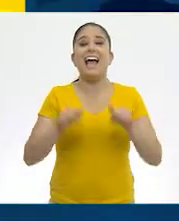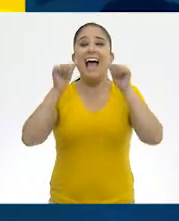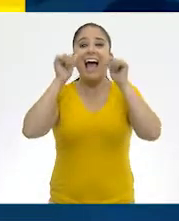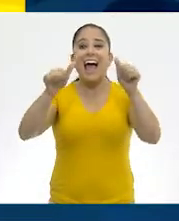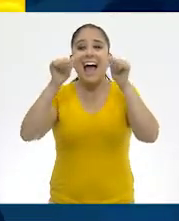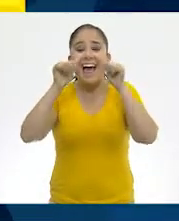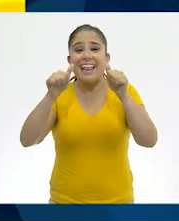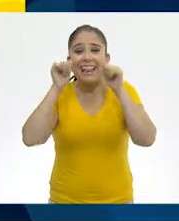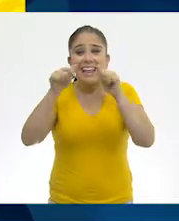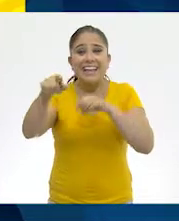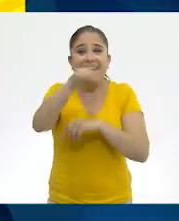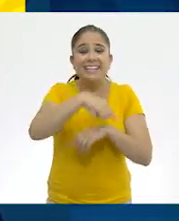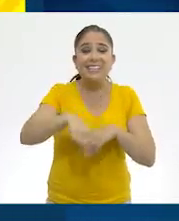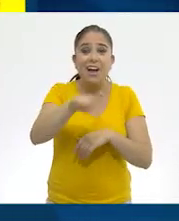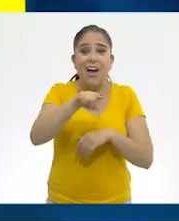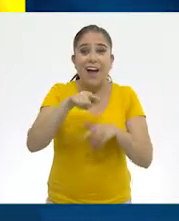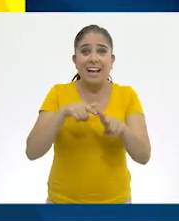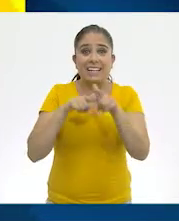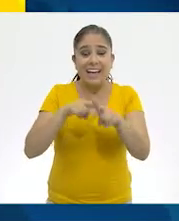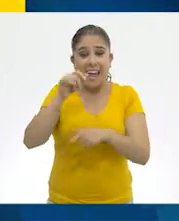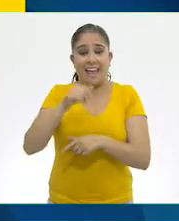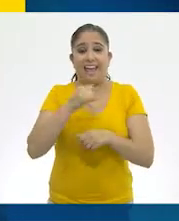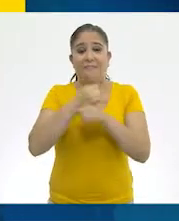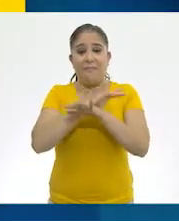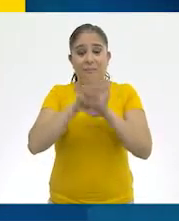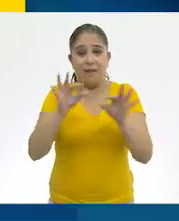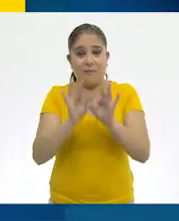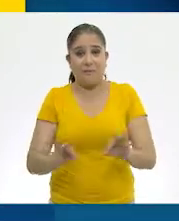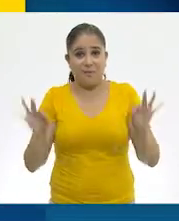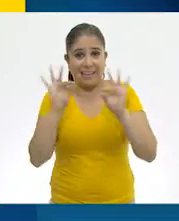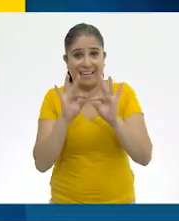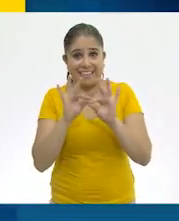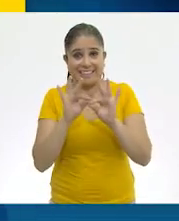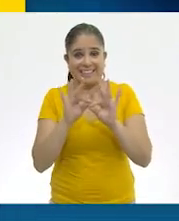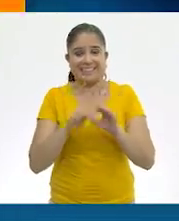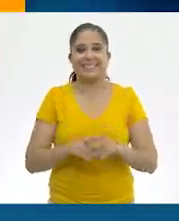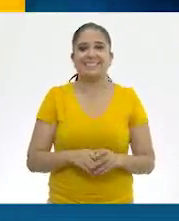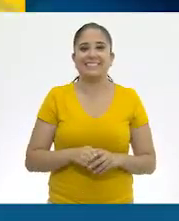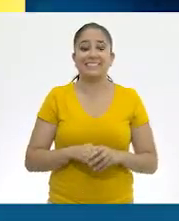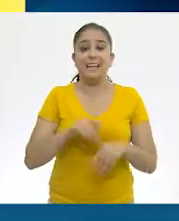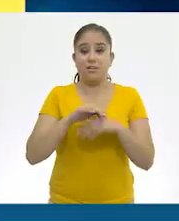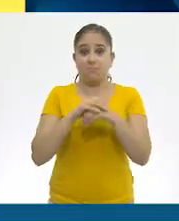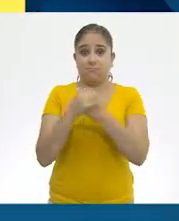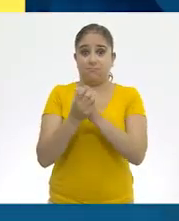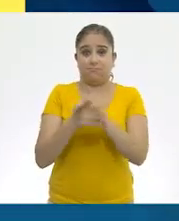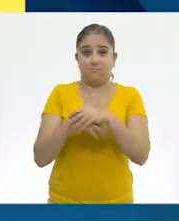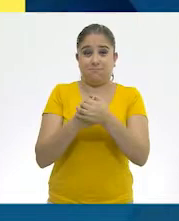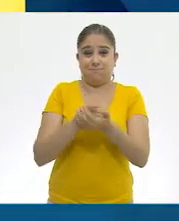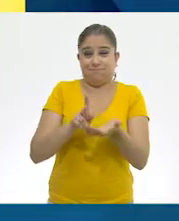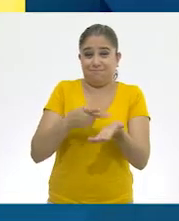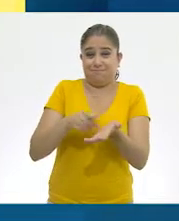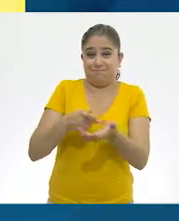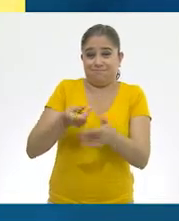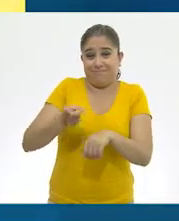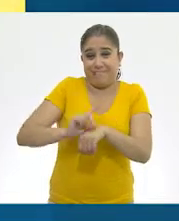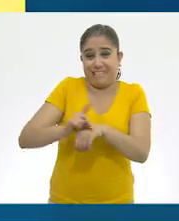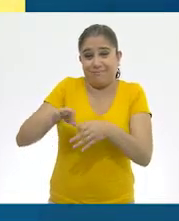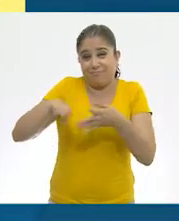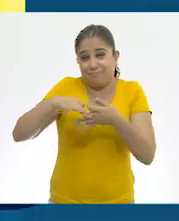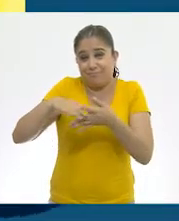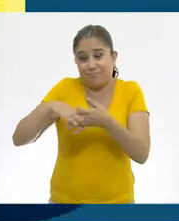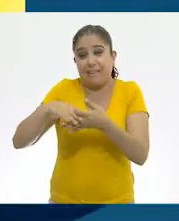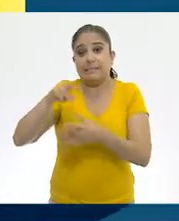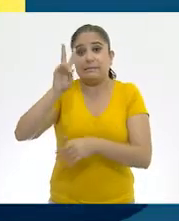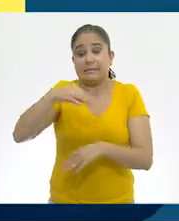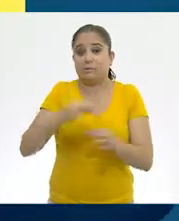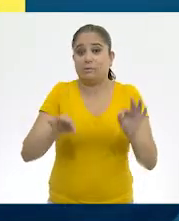¡Atención! ¡Atención! A continuación, información importante. Lavarnos las manos varias veces al día es